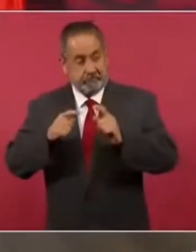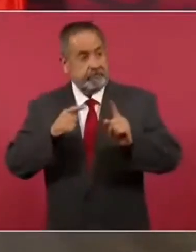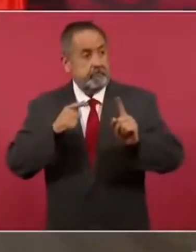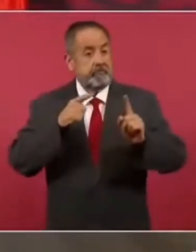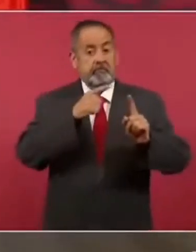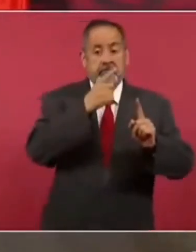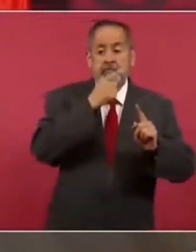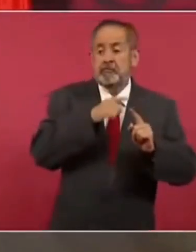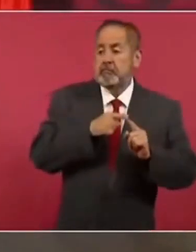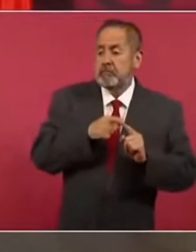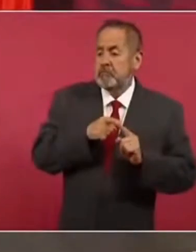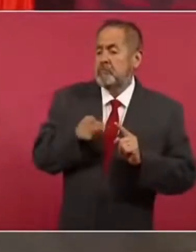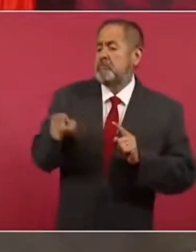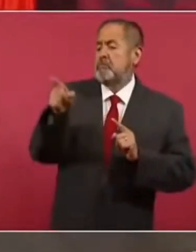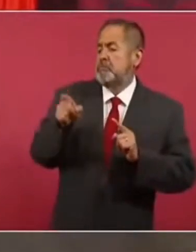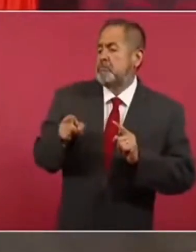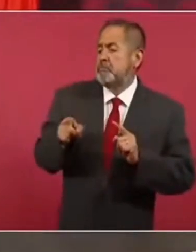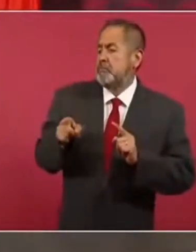se señala,